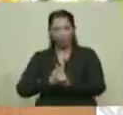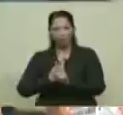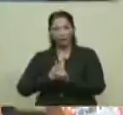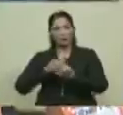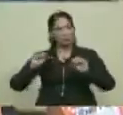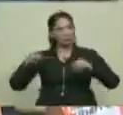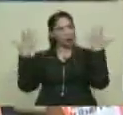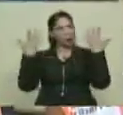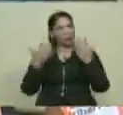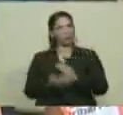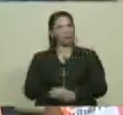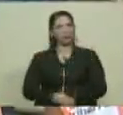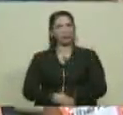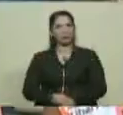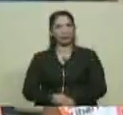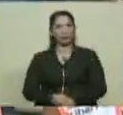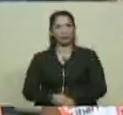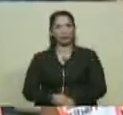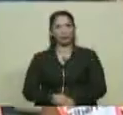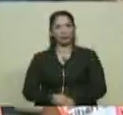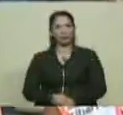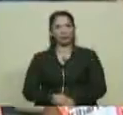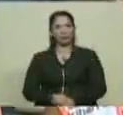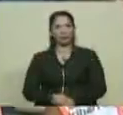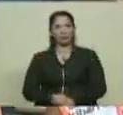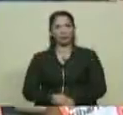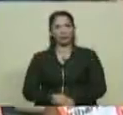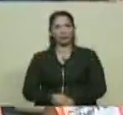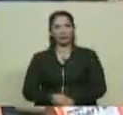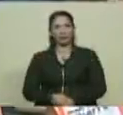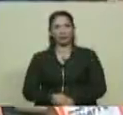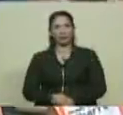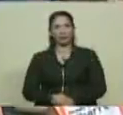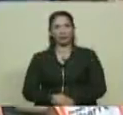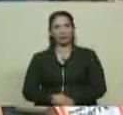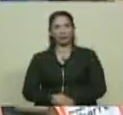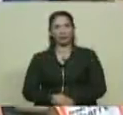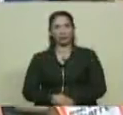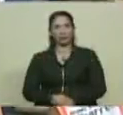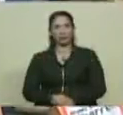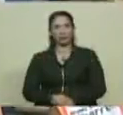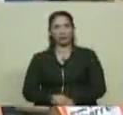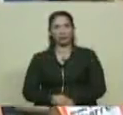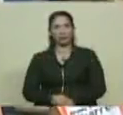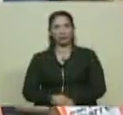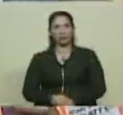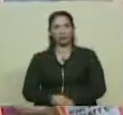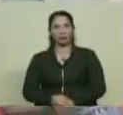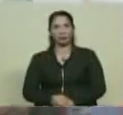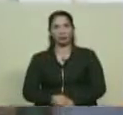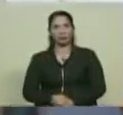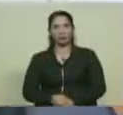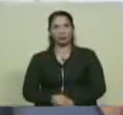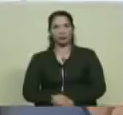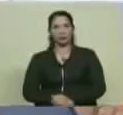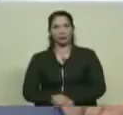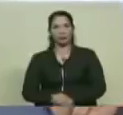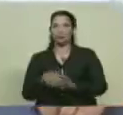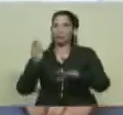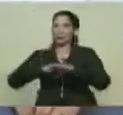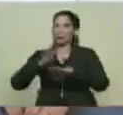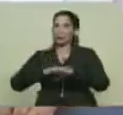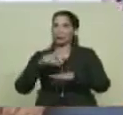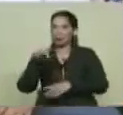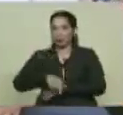vencer. Por eso no nos extraña. Por eso a nosotros no nos extraña lo que está ocurriendo hoy día